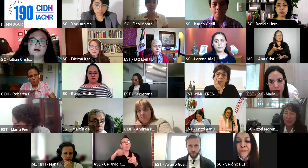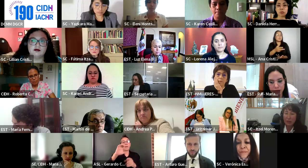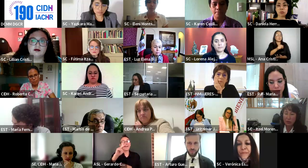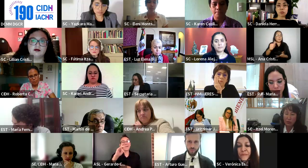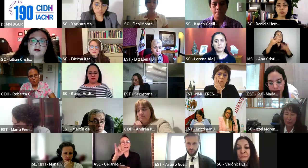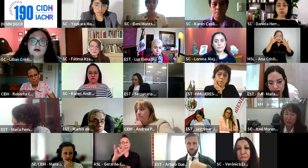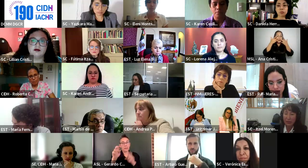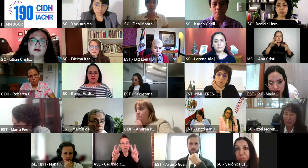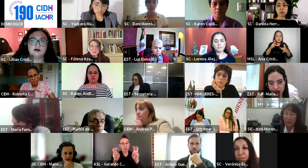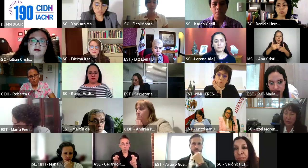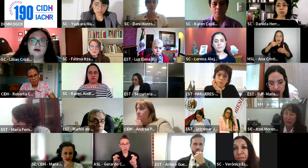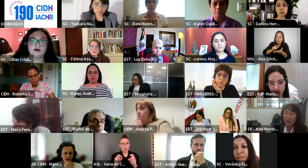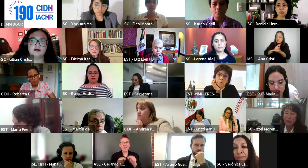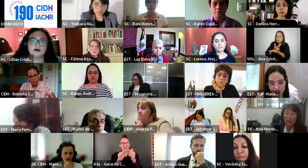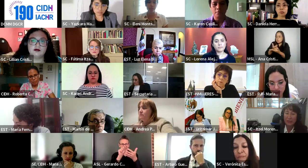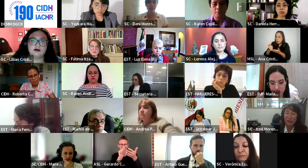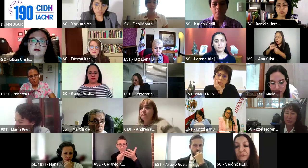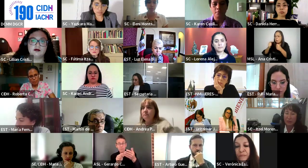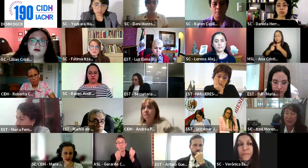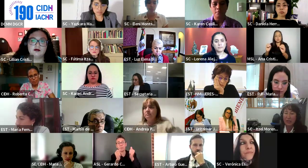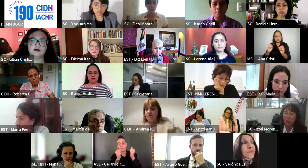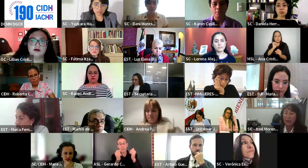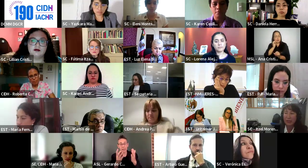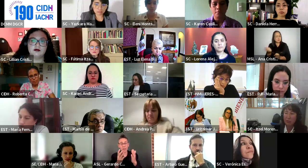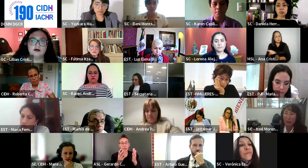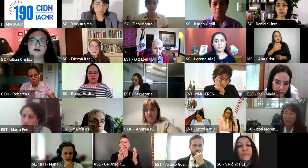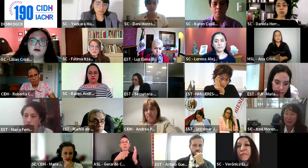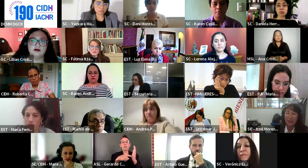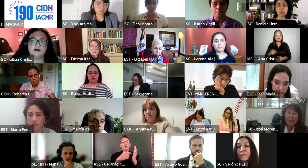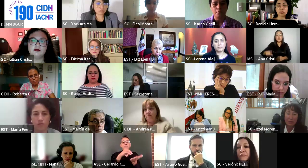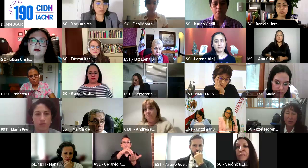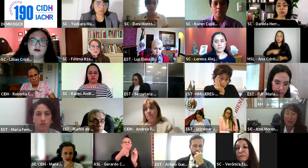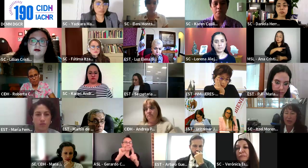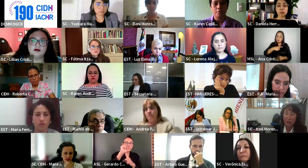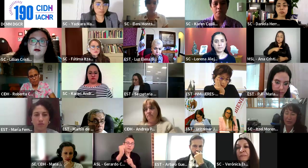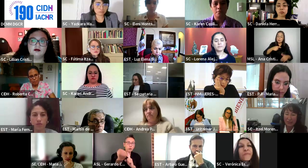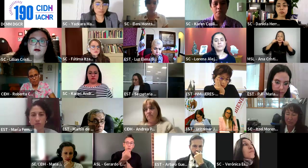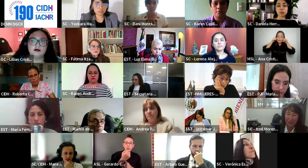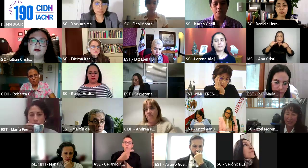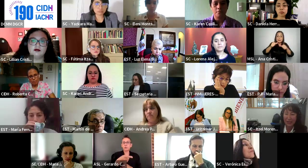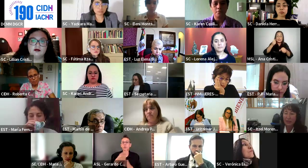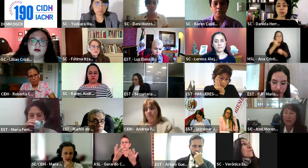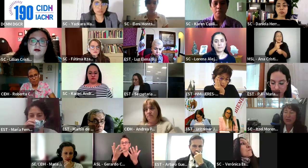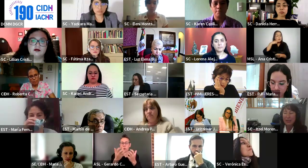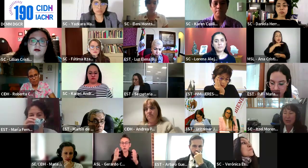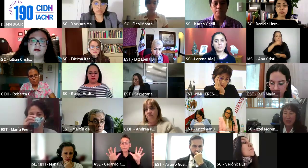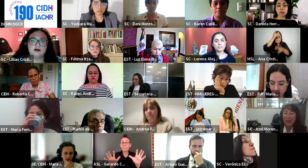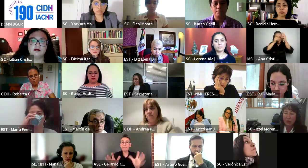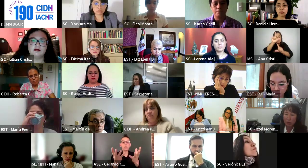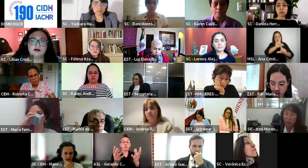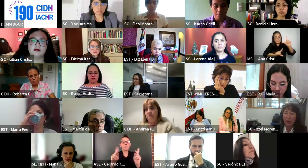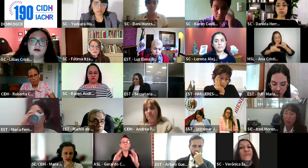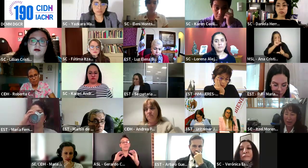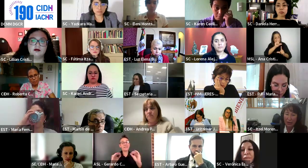partir de este y otros casos registrados, requerimos que el Estado revise las políticas para el aprendizaje temprano de la lengua de señas mexicana y